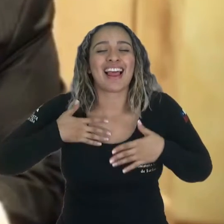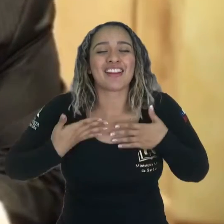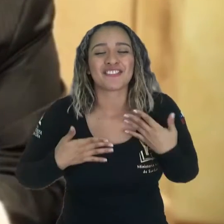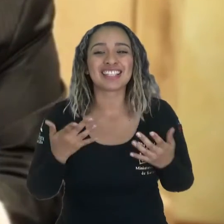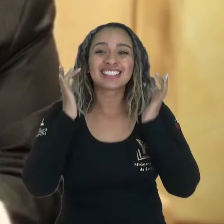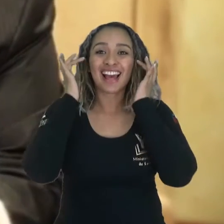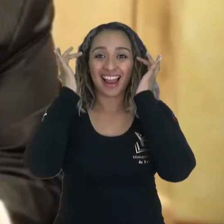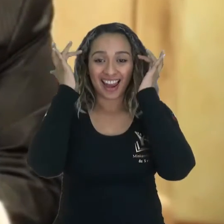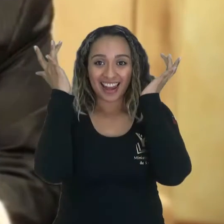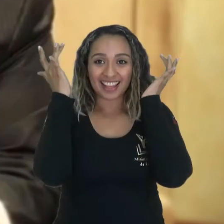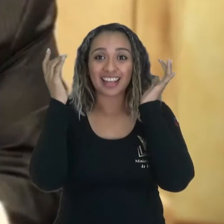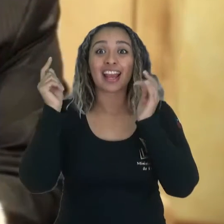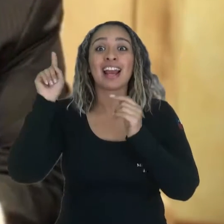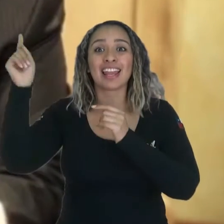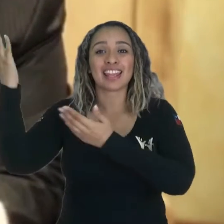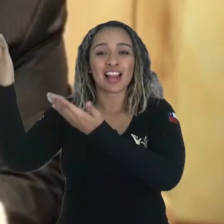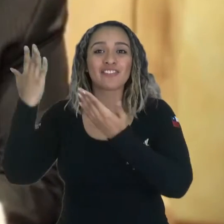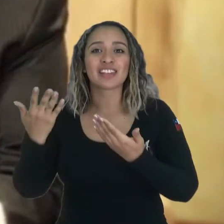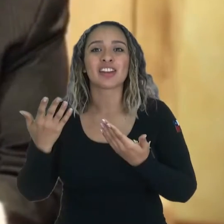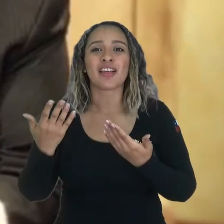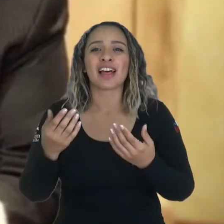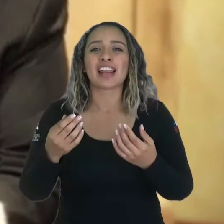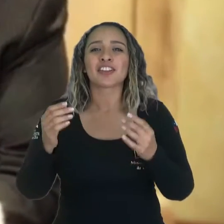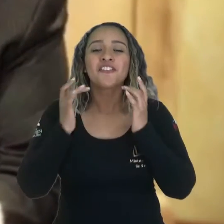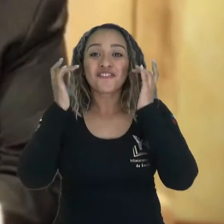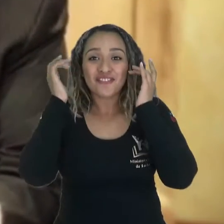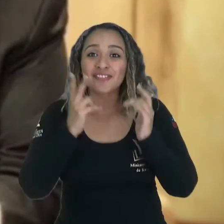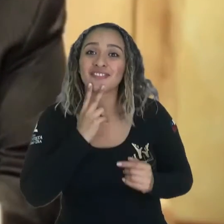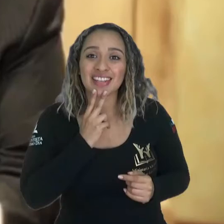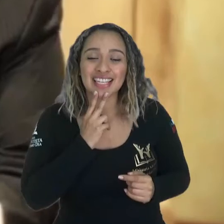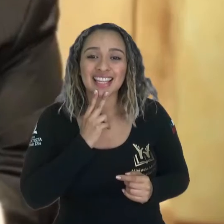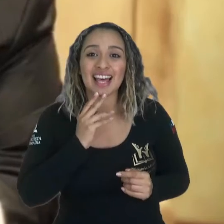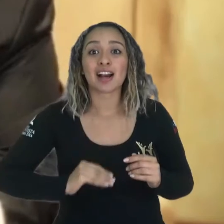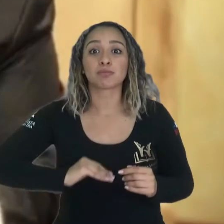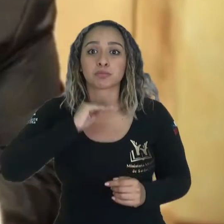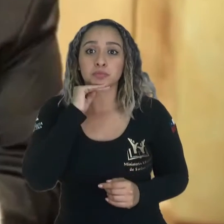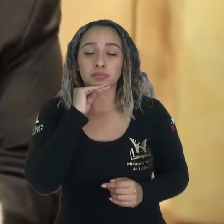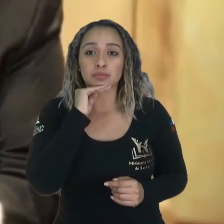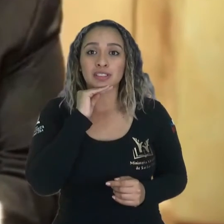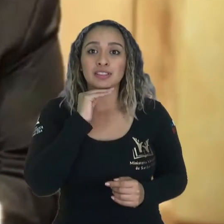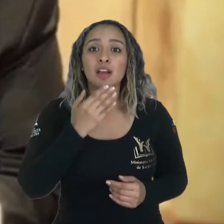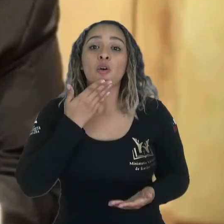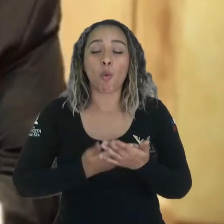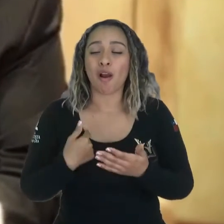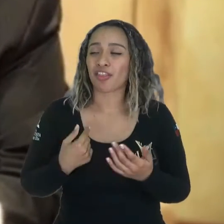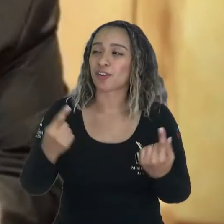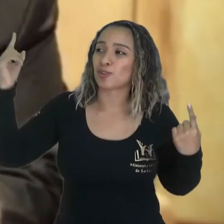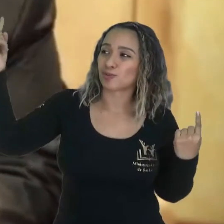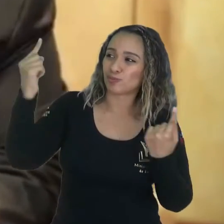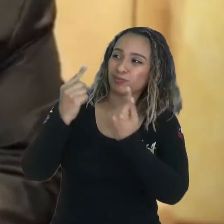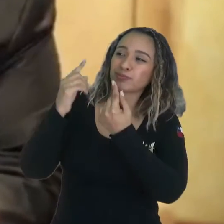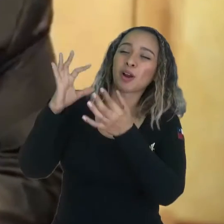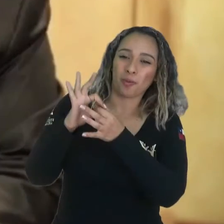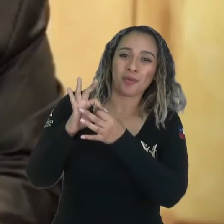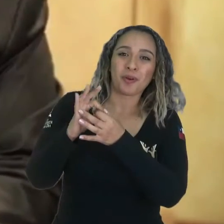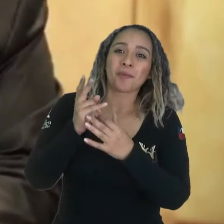alegría, del gozo, como Jesucristo dijo he venido para que tengan vida y la tengan en abundancia cuando estás en comunión con ese Dios, pues tu vida